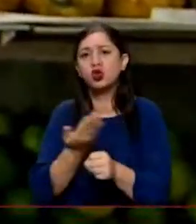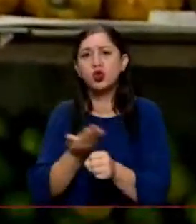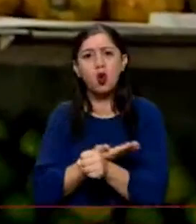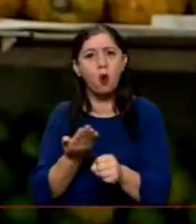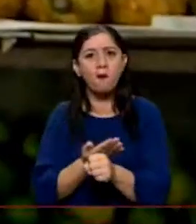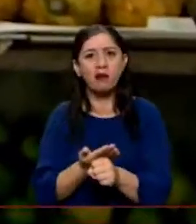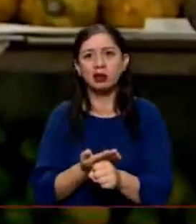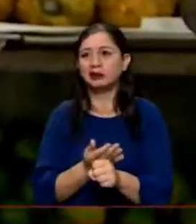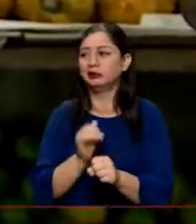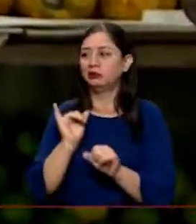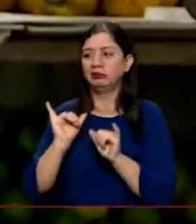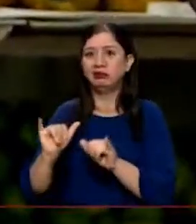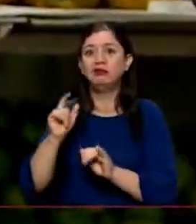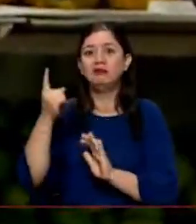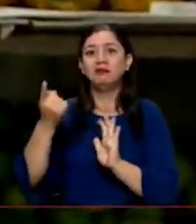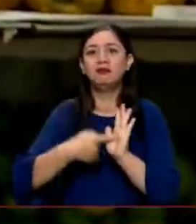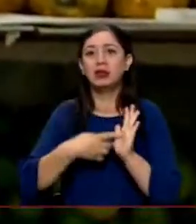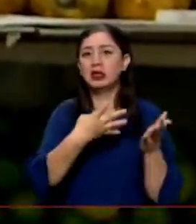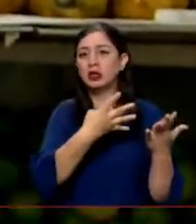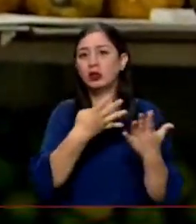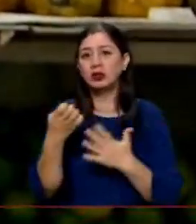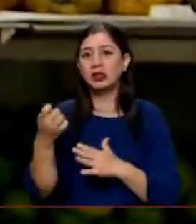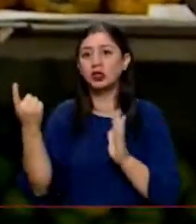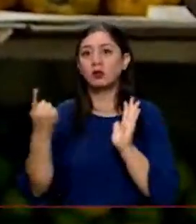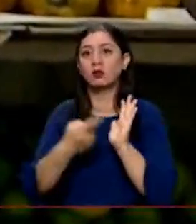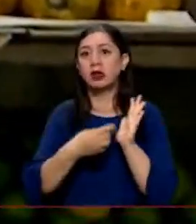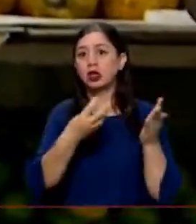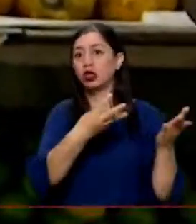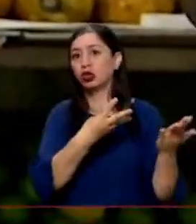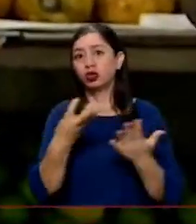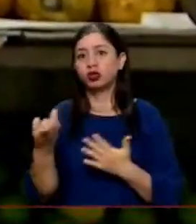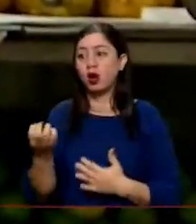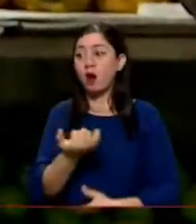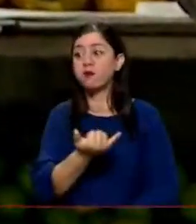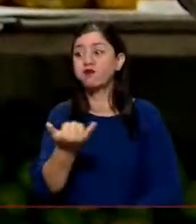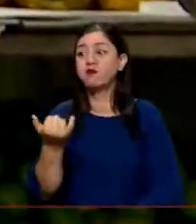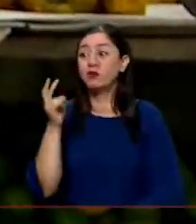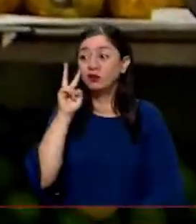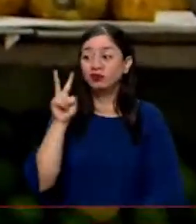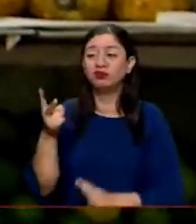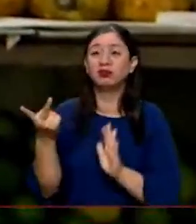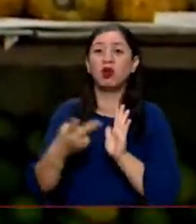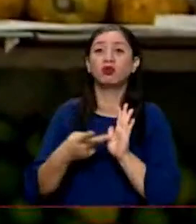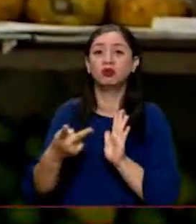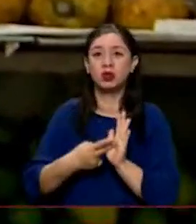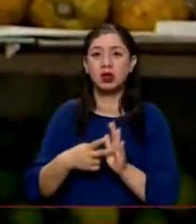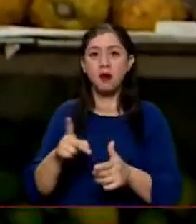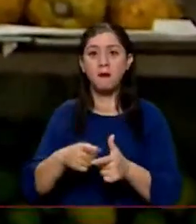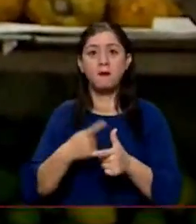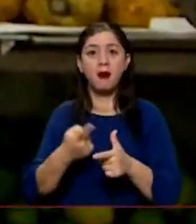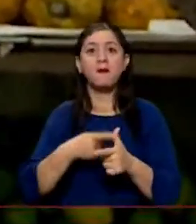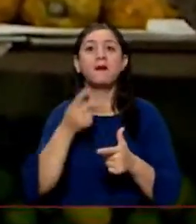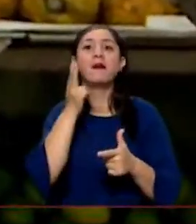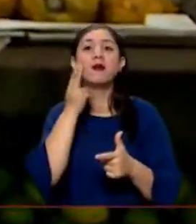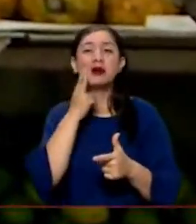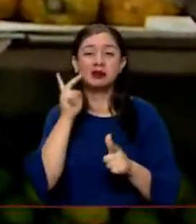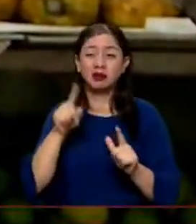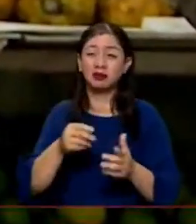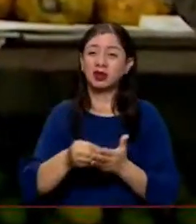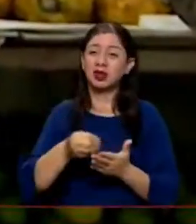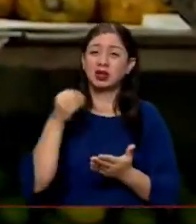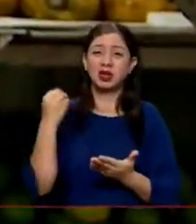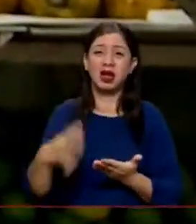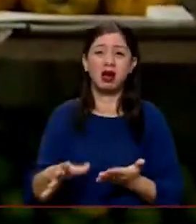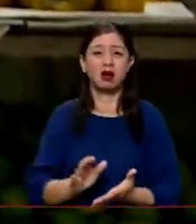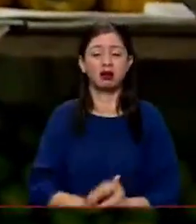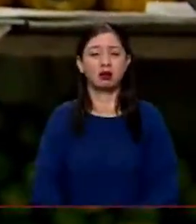no baja de precio, está 1.900, 1.800, en algunas partes está 2.000. La papa amarilla también está cara.